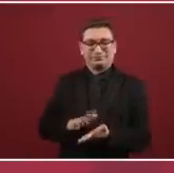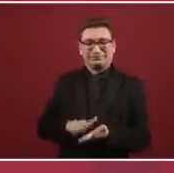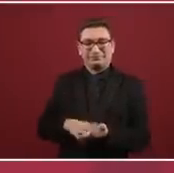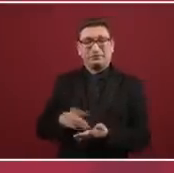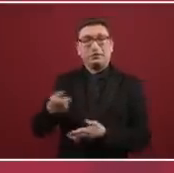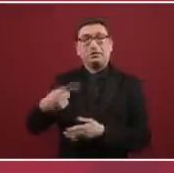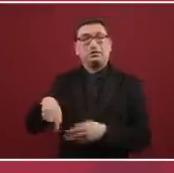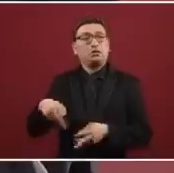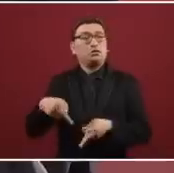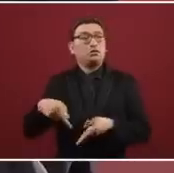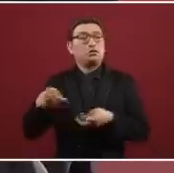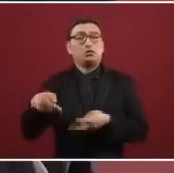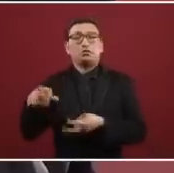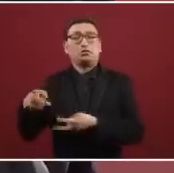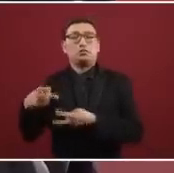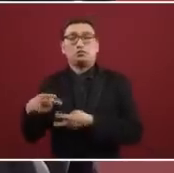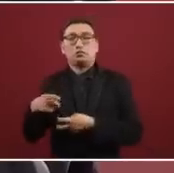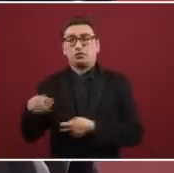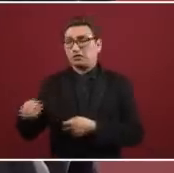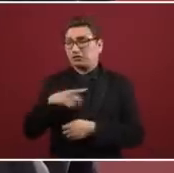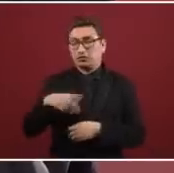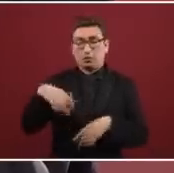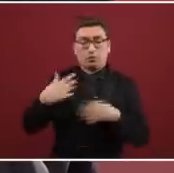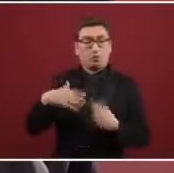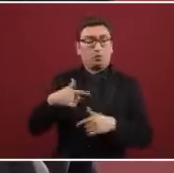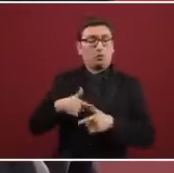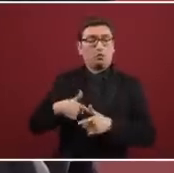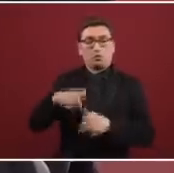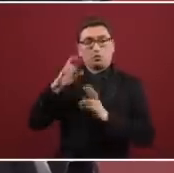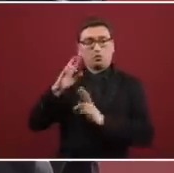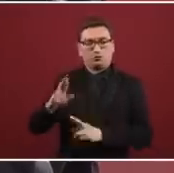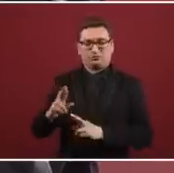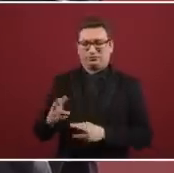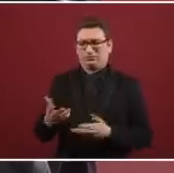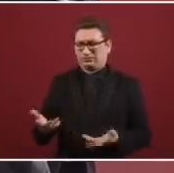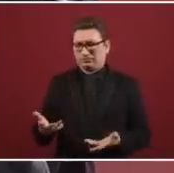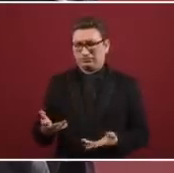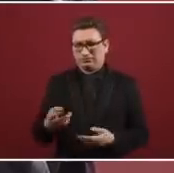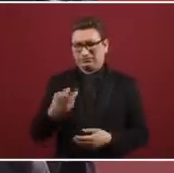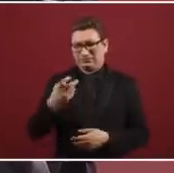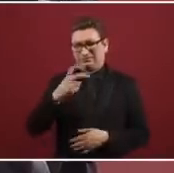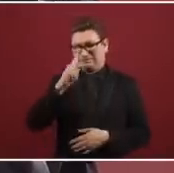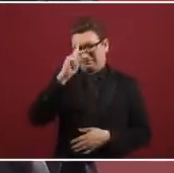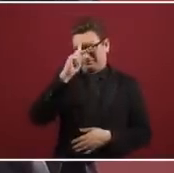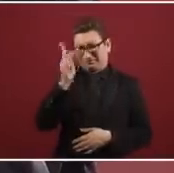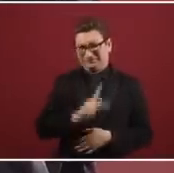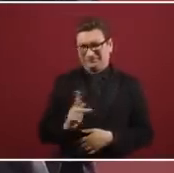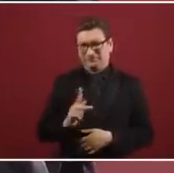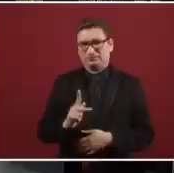Robaban y ni siquiera perdían su respetabilidad, que ese era el peor de los males.